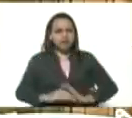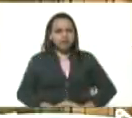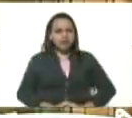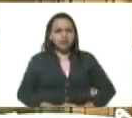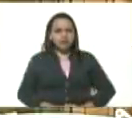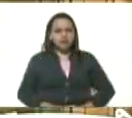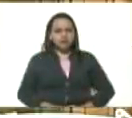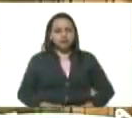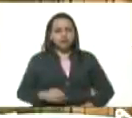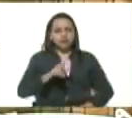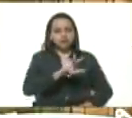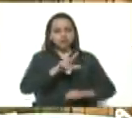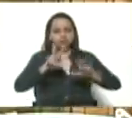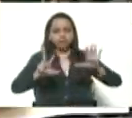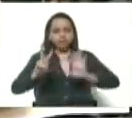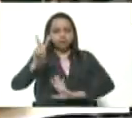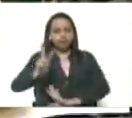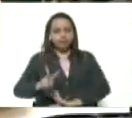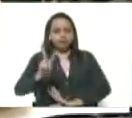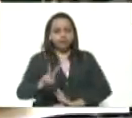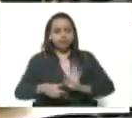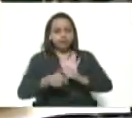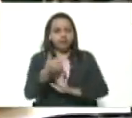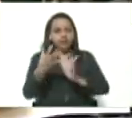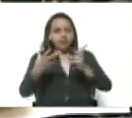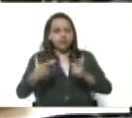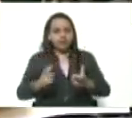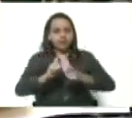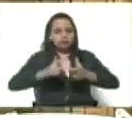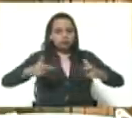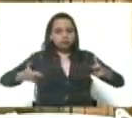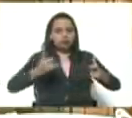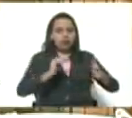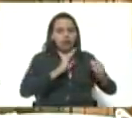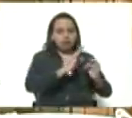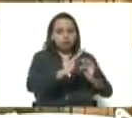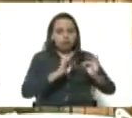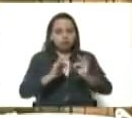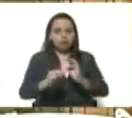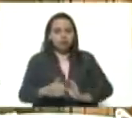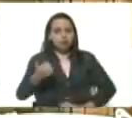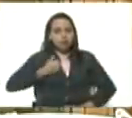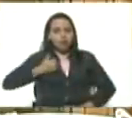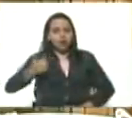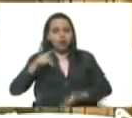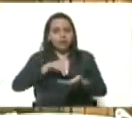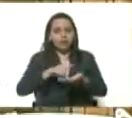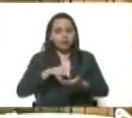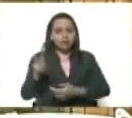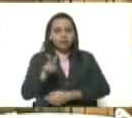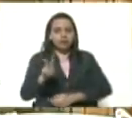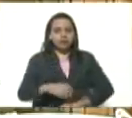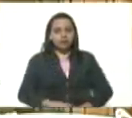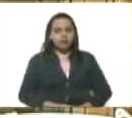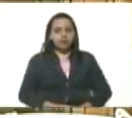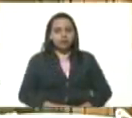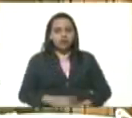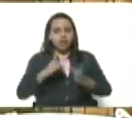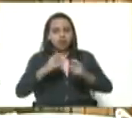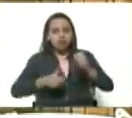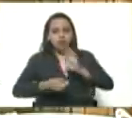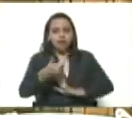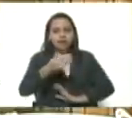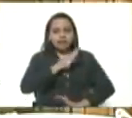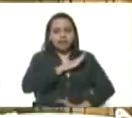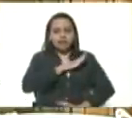38 del Valle, parroquia del Valle tiene el mayor número de casos de cualquier parroquia del país. El mayor número de casos